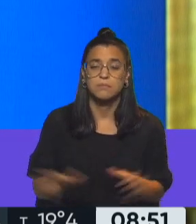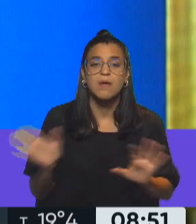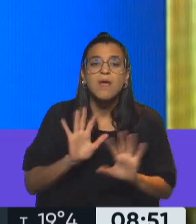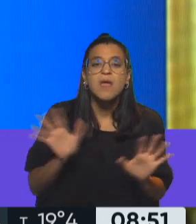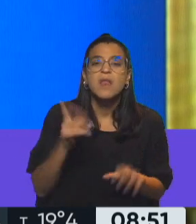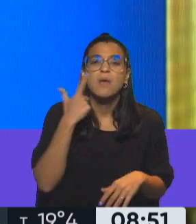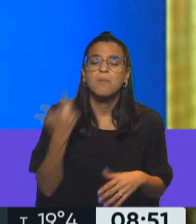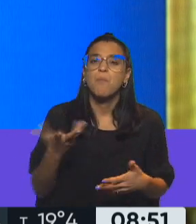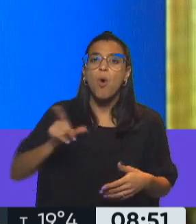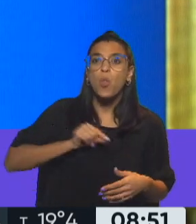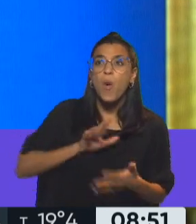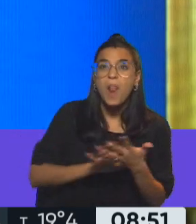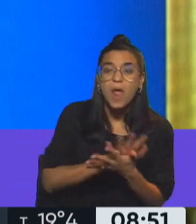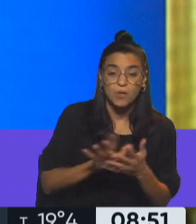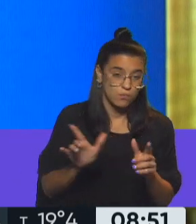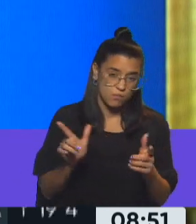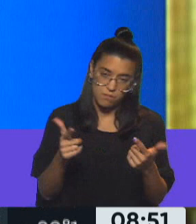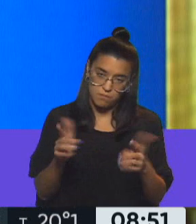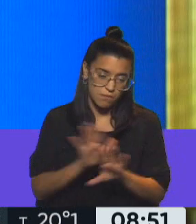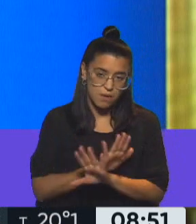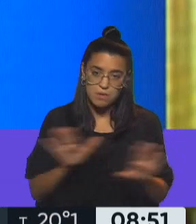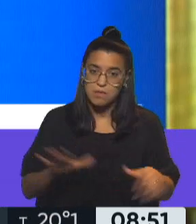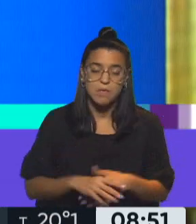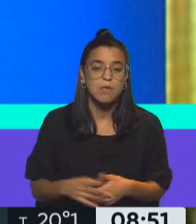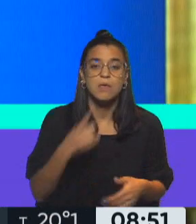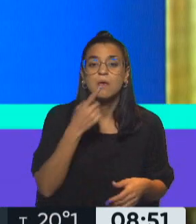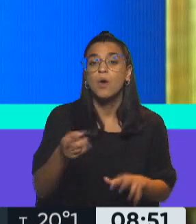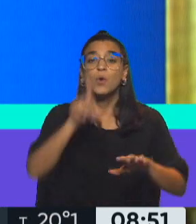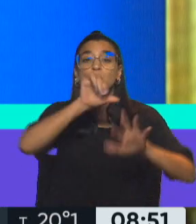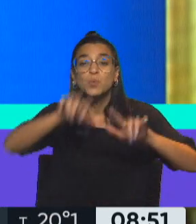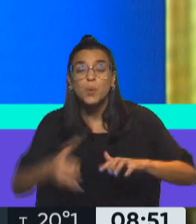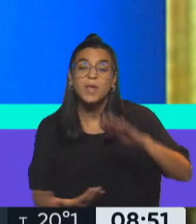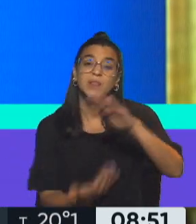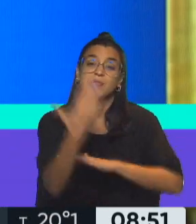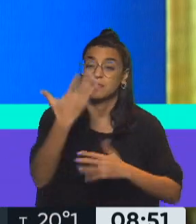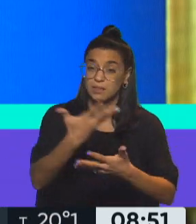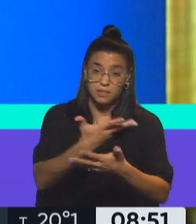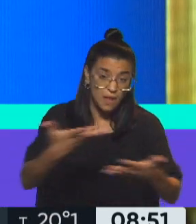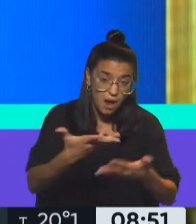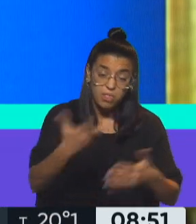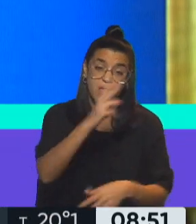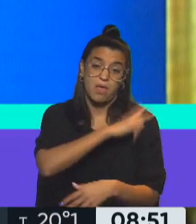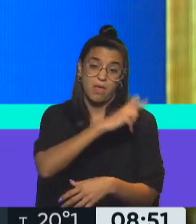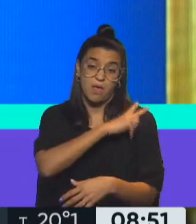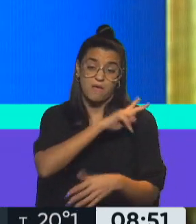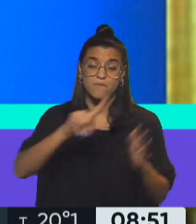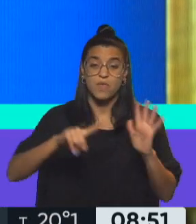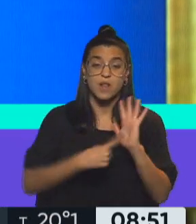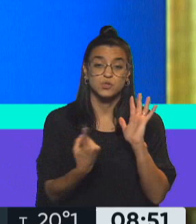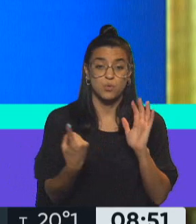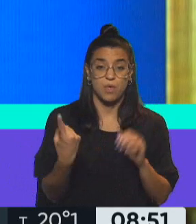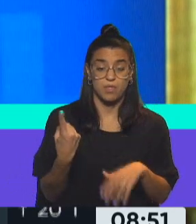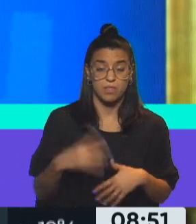Nadie repara un duelo. Nadie repara un duelo. Ni un tuit tardío de un jefe de la Ciudad de Buenos